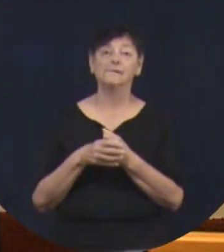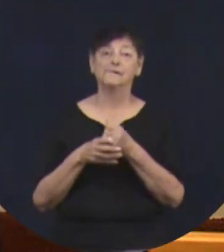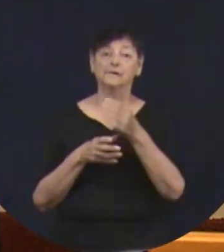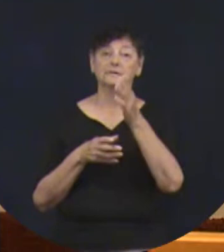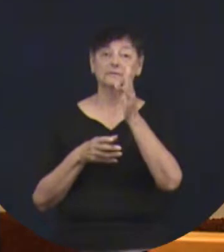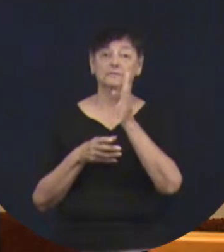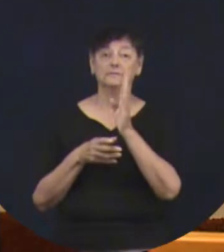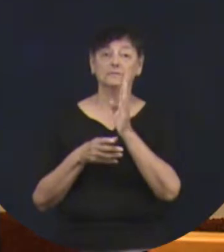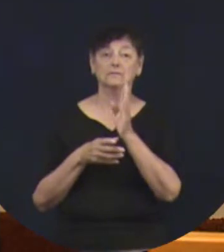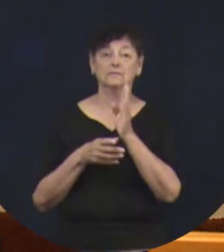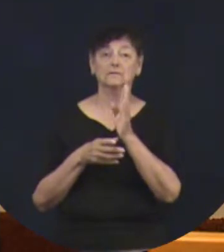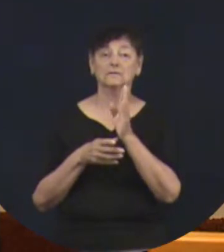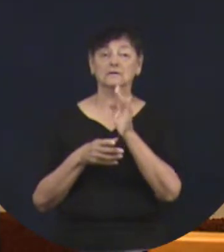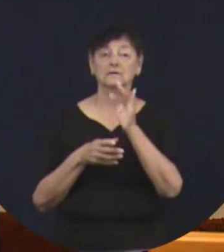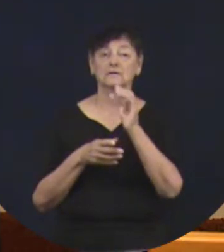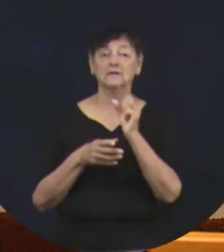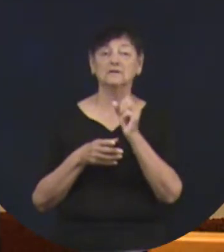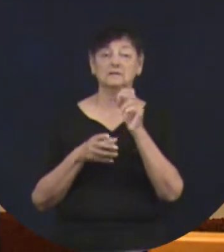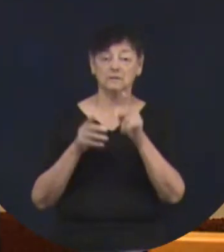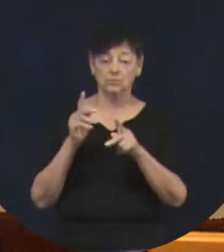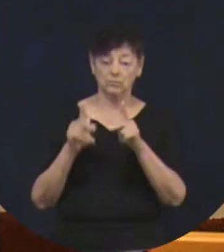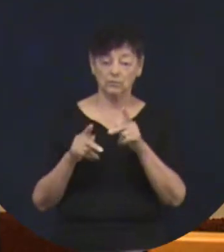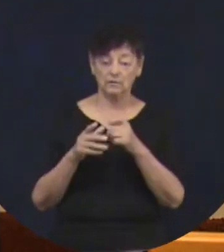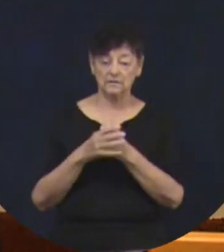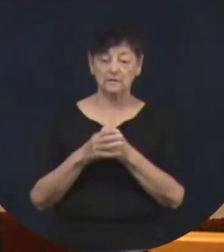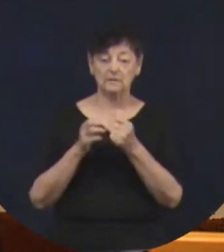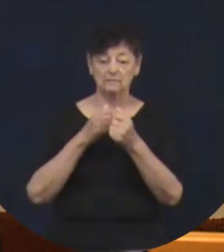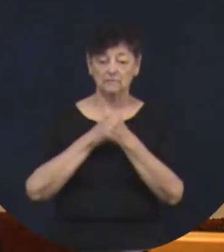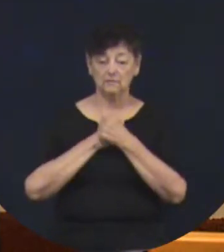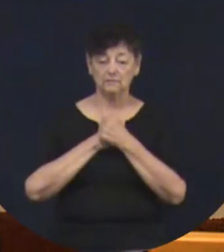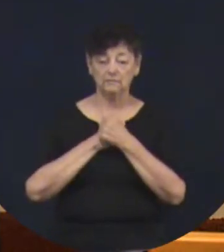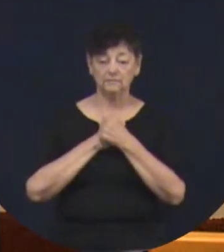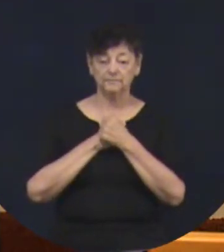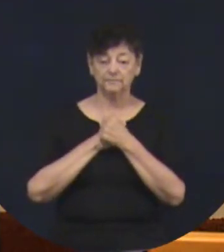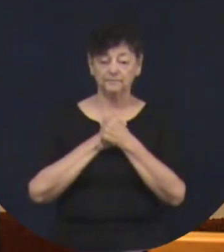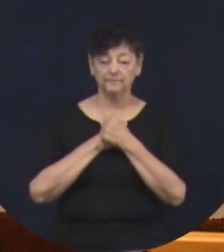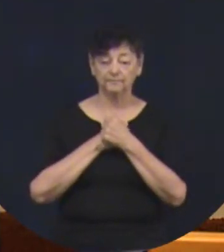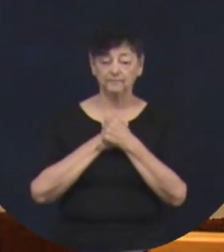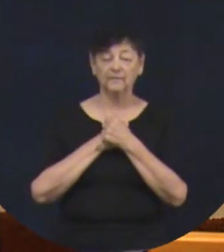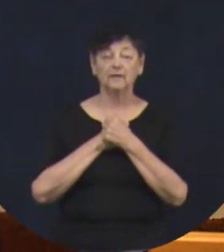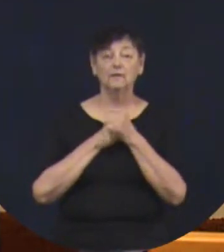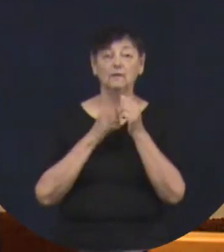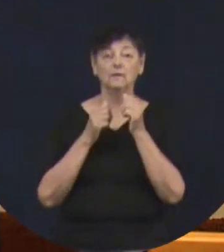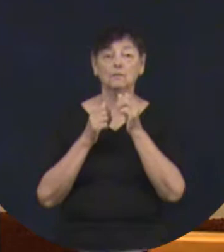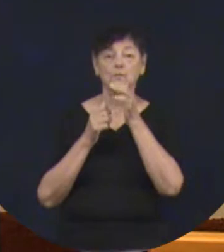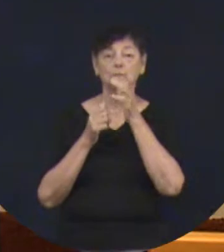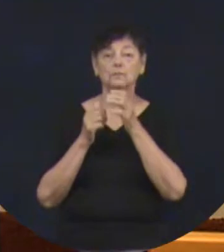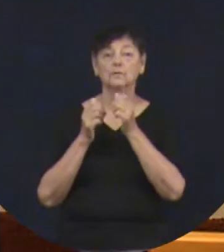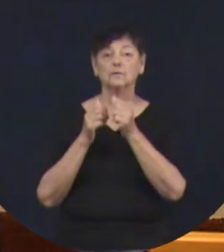Dios es una persona de amor. Una viuda